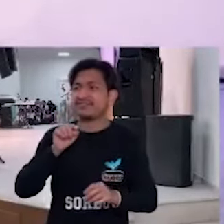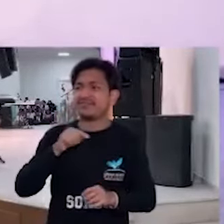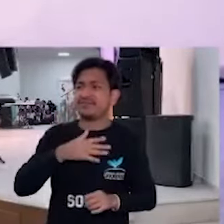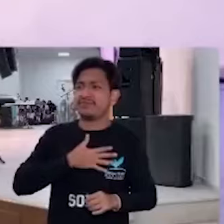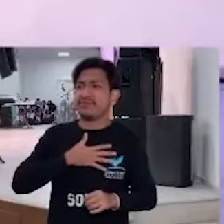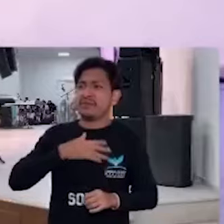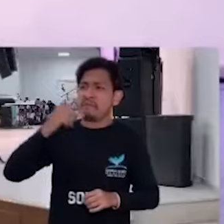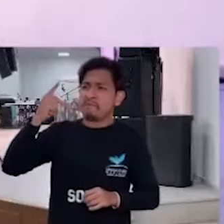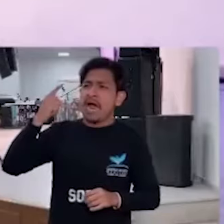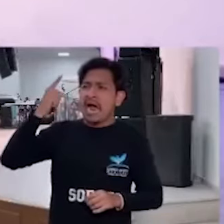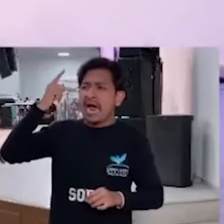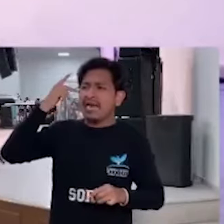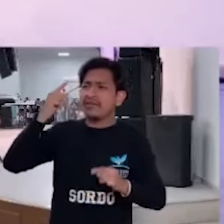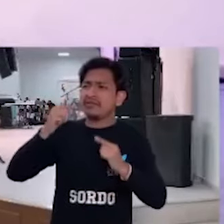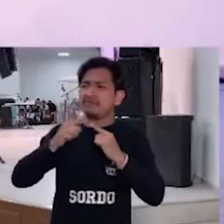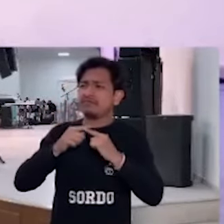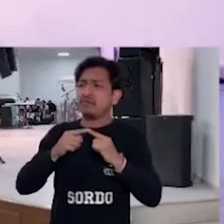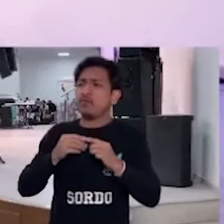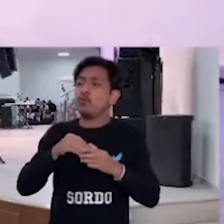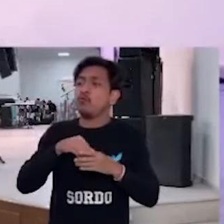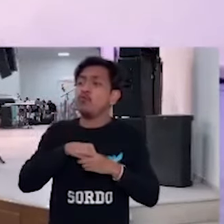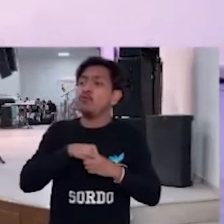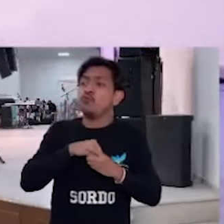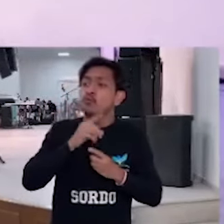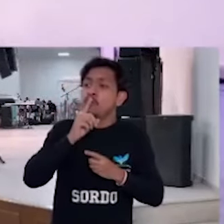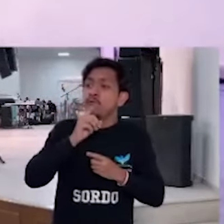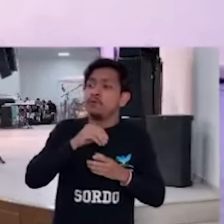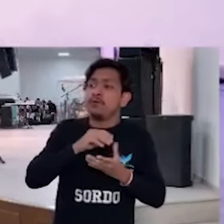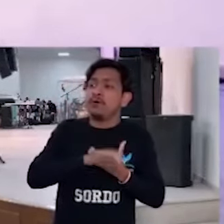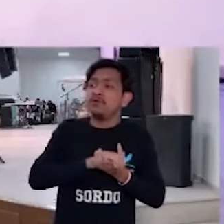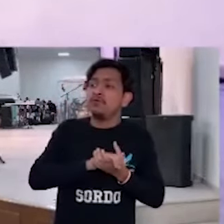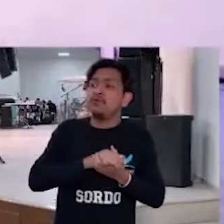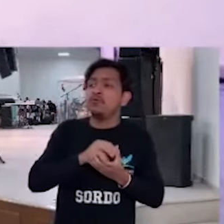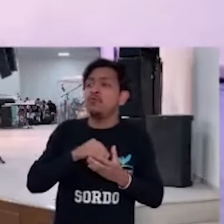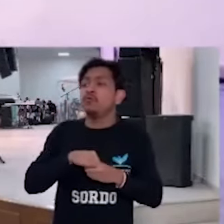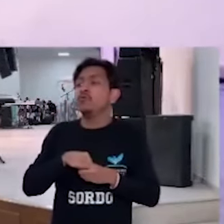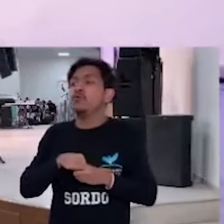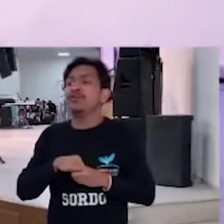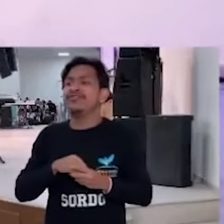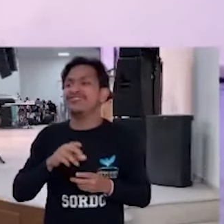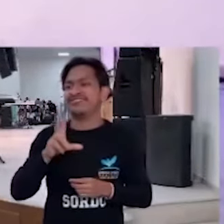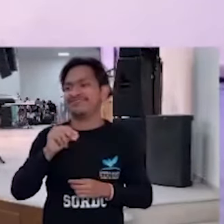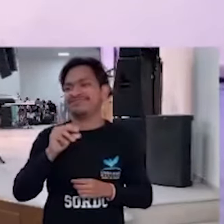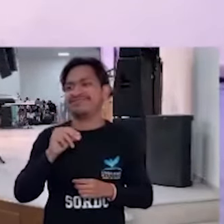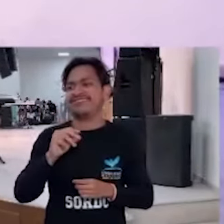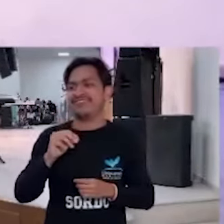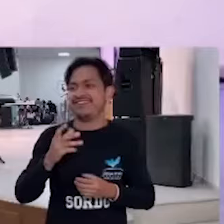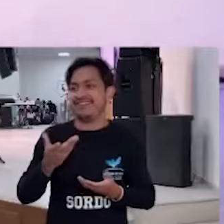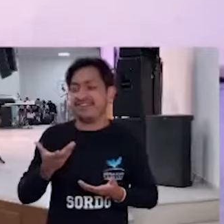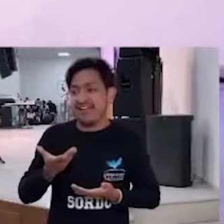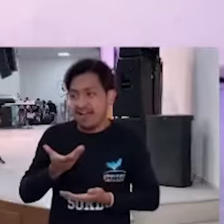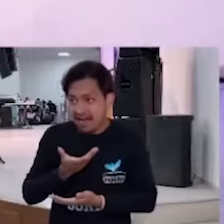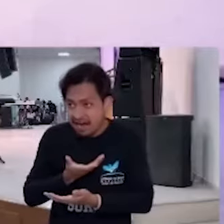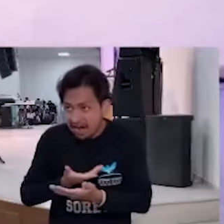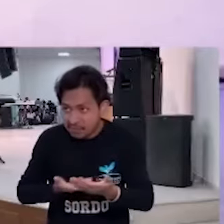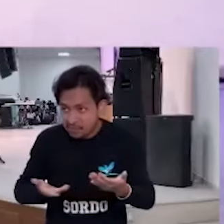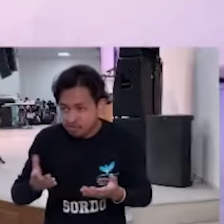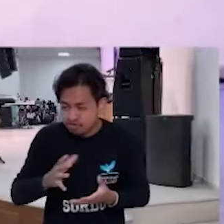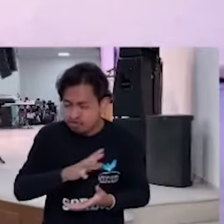nuestras esposas, a nuestra esposa. Ellas deben saberlo todo. ¿Amén,